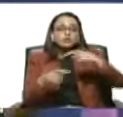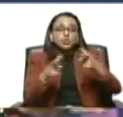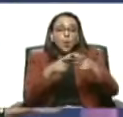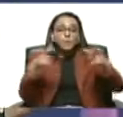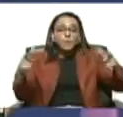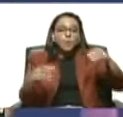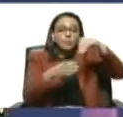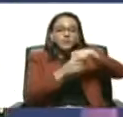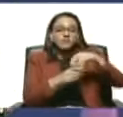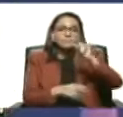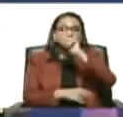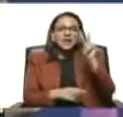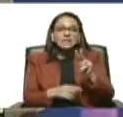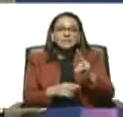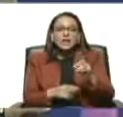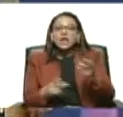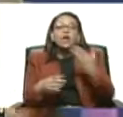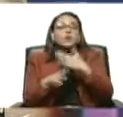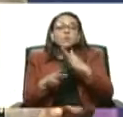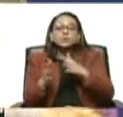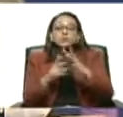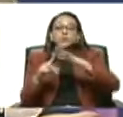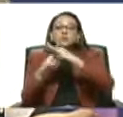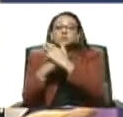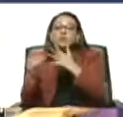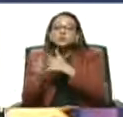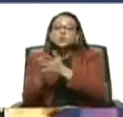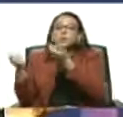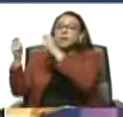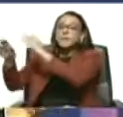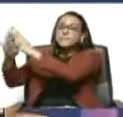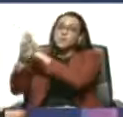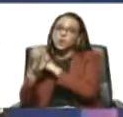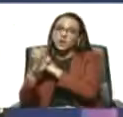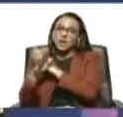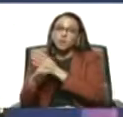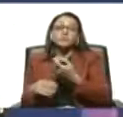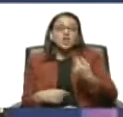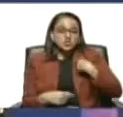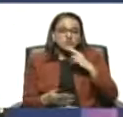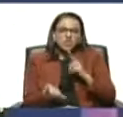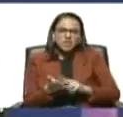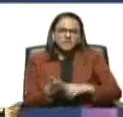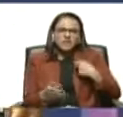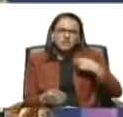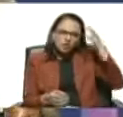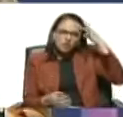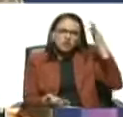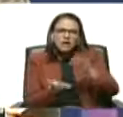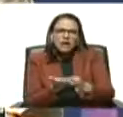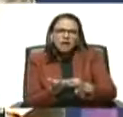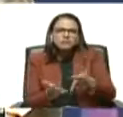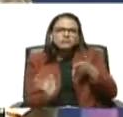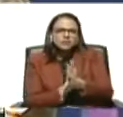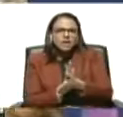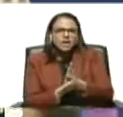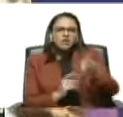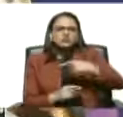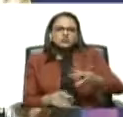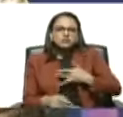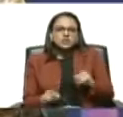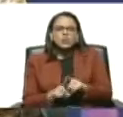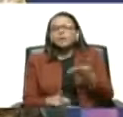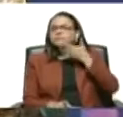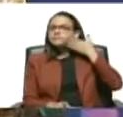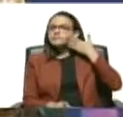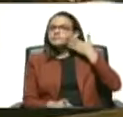en medio de un bloqueo criminal. Y yo creo que los venezolanos y las venezolanas que estamos acá realmente nos sentimos orgullosos del